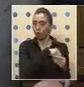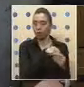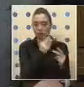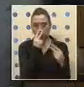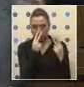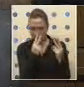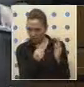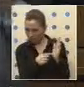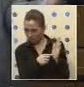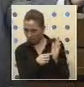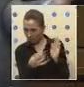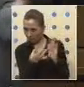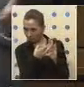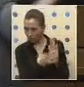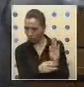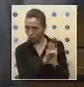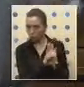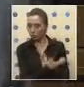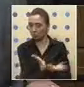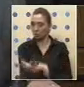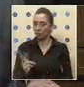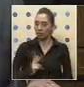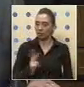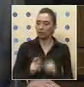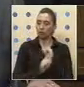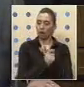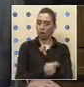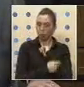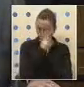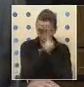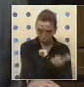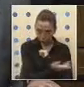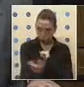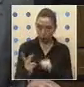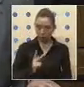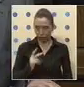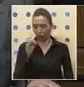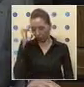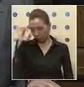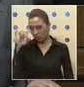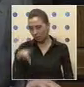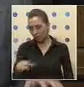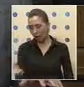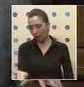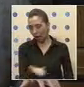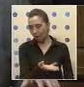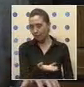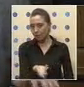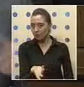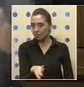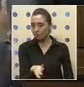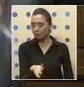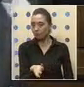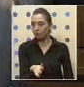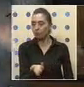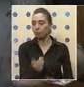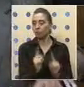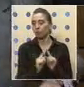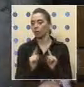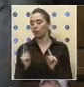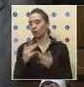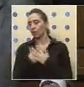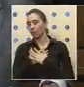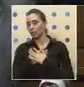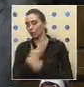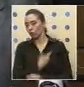claros? Y los señores abogados que hay aquí, muchos de mis distinguidos abogados, lo saben. Así que, por su intermedio, querido presidente, a